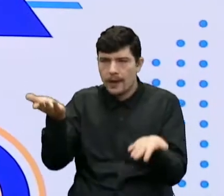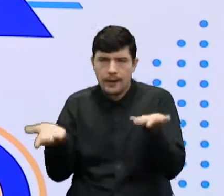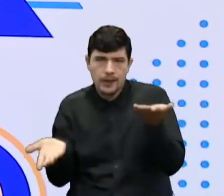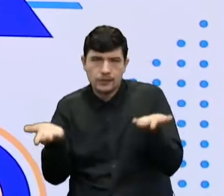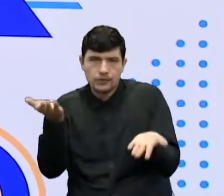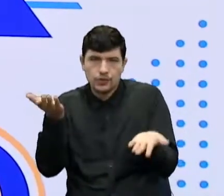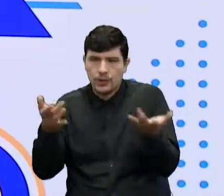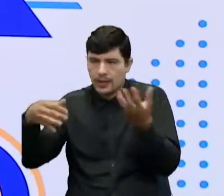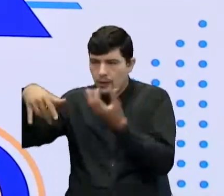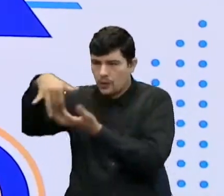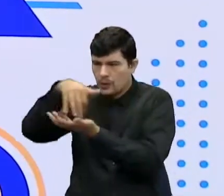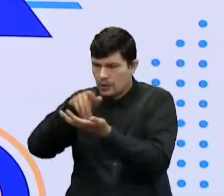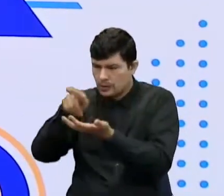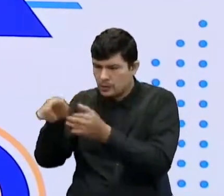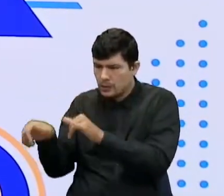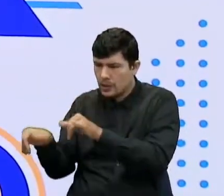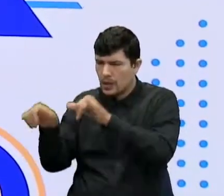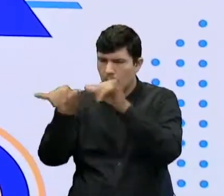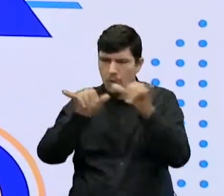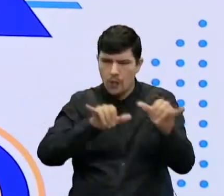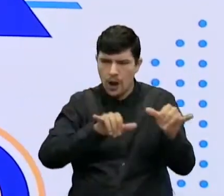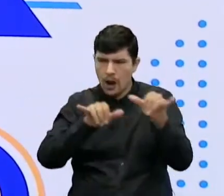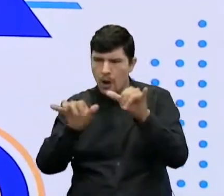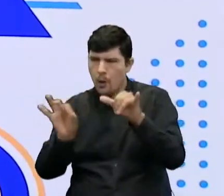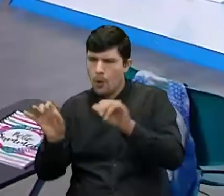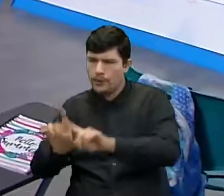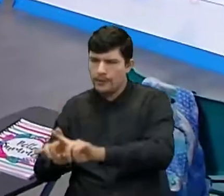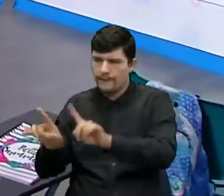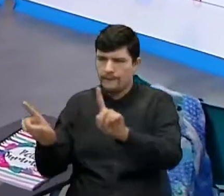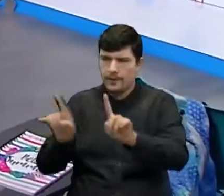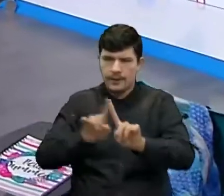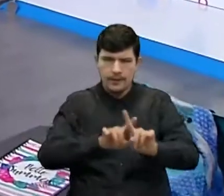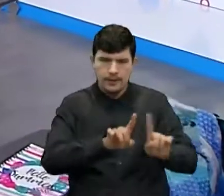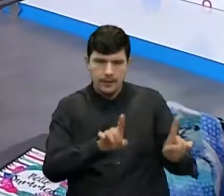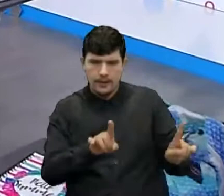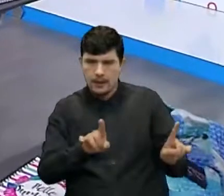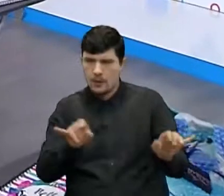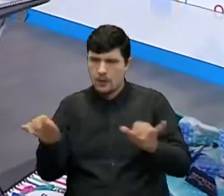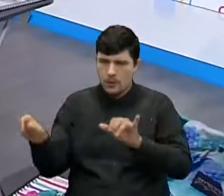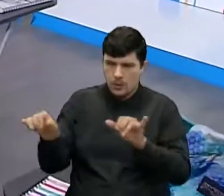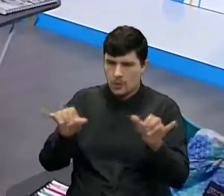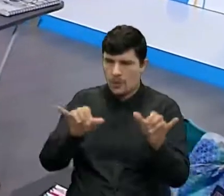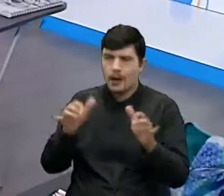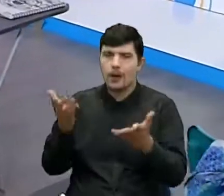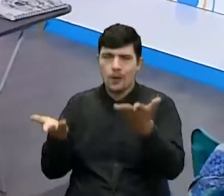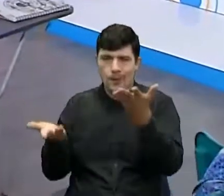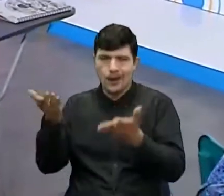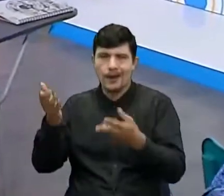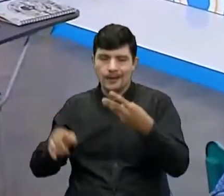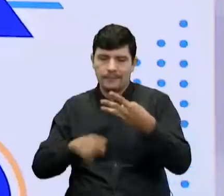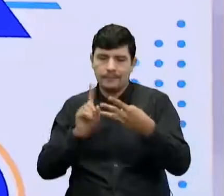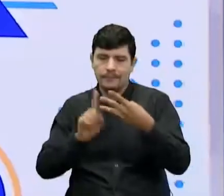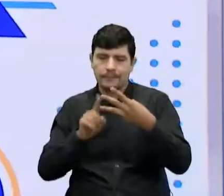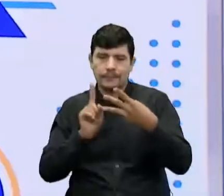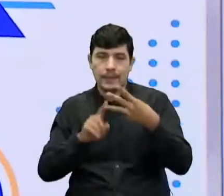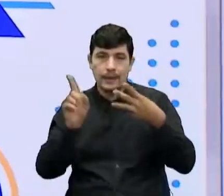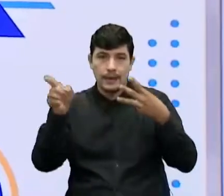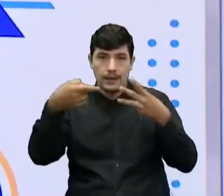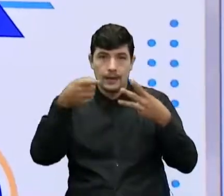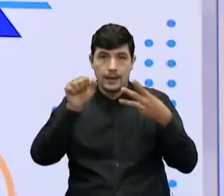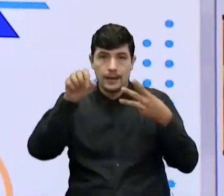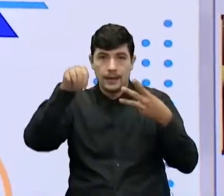¿Qué tan parecidos son? ¿Qué diferencias tienen? diversidad hay? Exacto Muy bien Muy bien ¿Y? Y la gamma